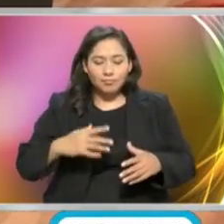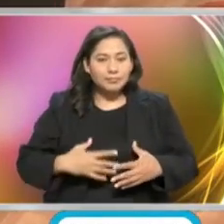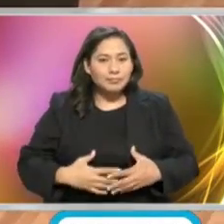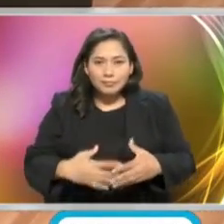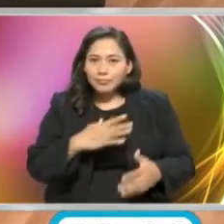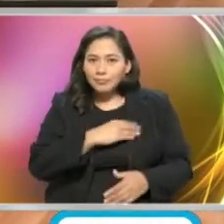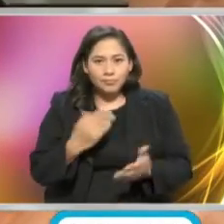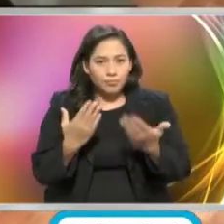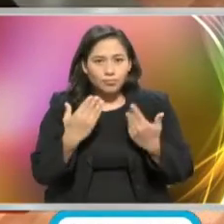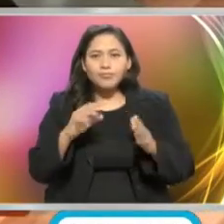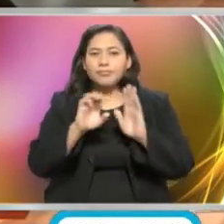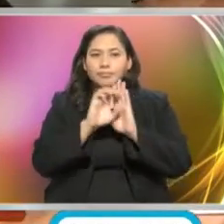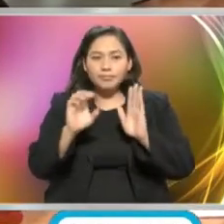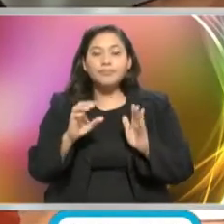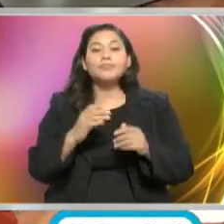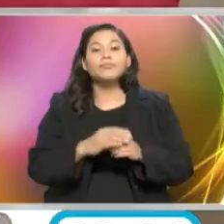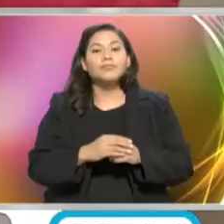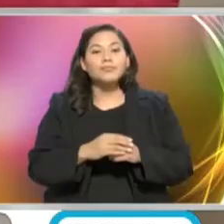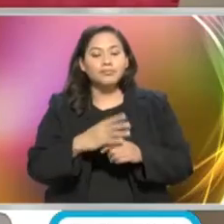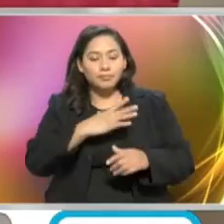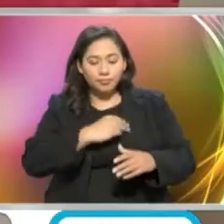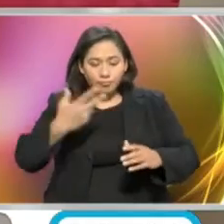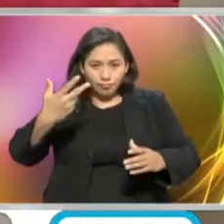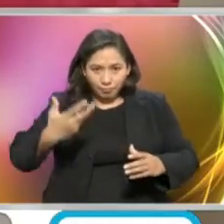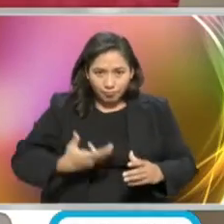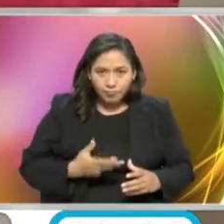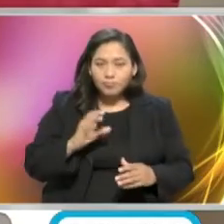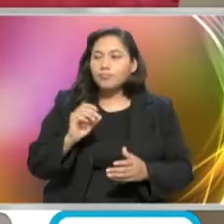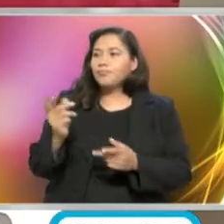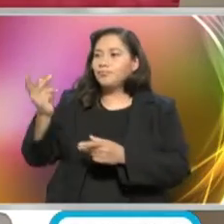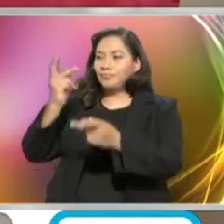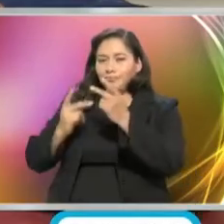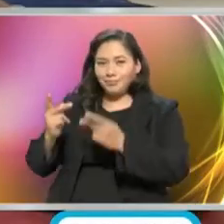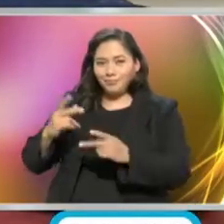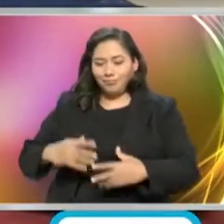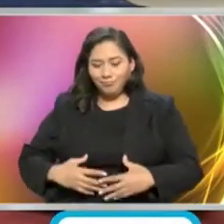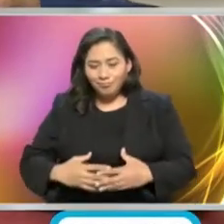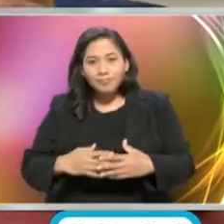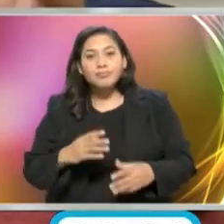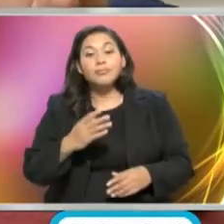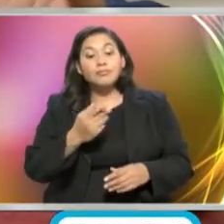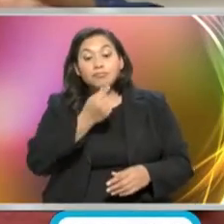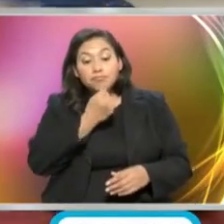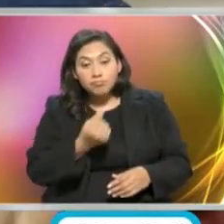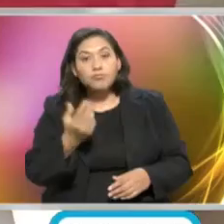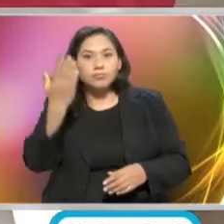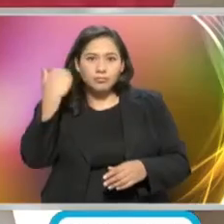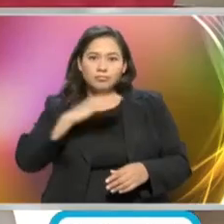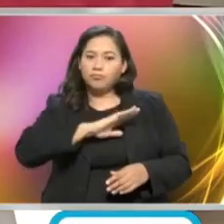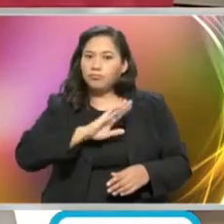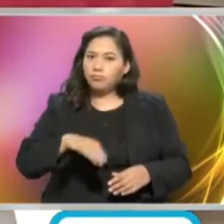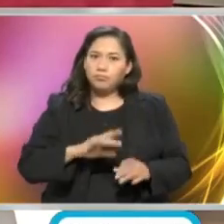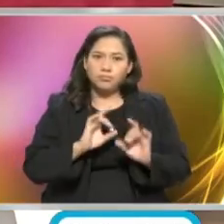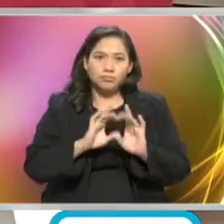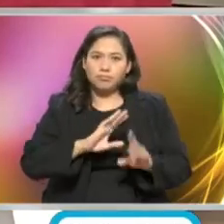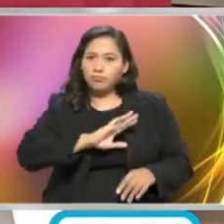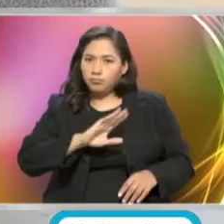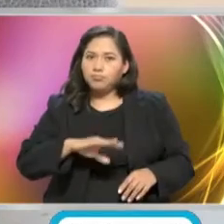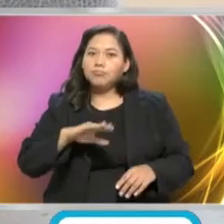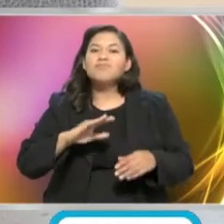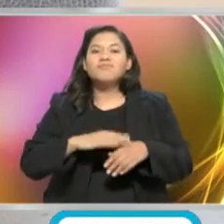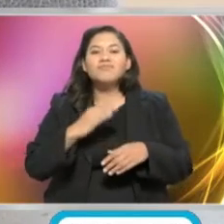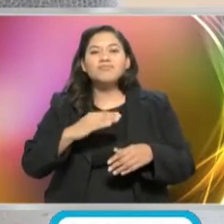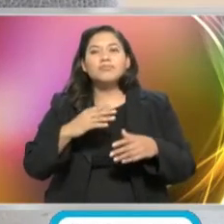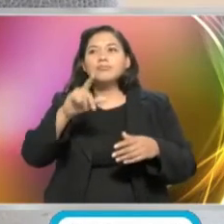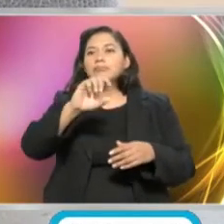ser la reproducción asistida. También había mucha más mortalidad infantil, hablando de las cuestiones de salud. Precisamente por lo de